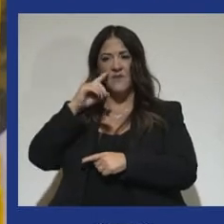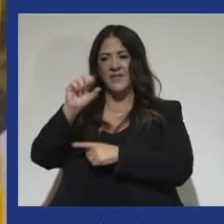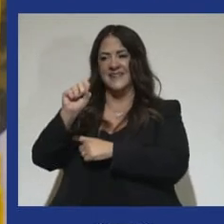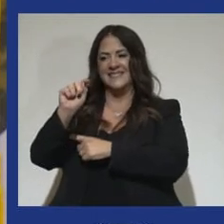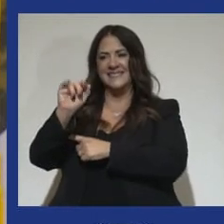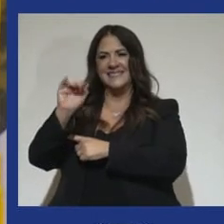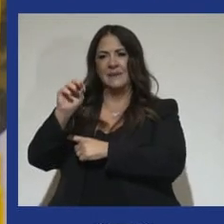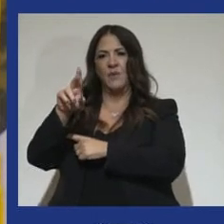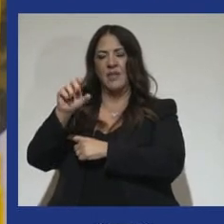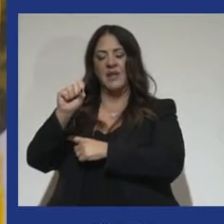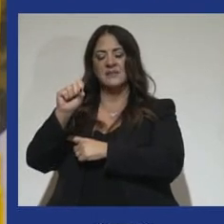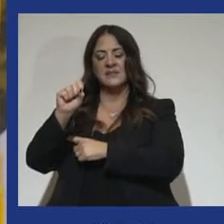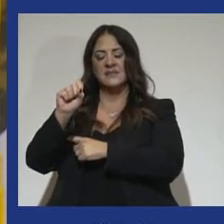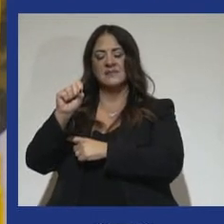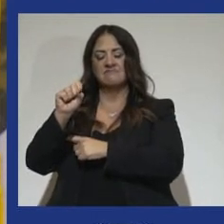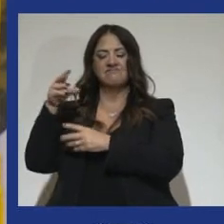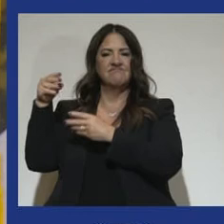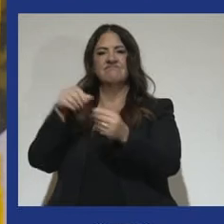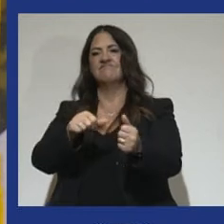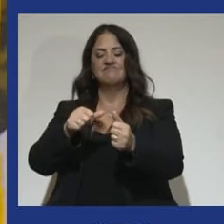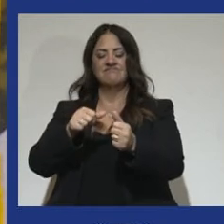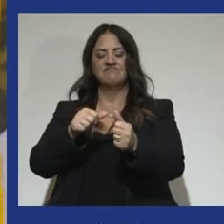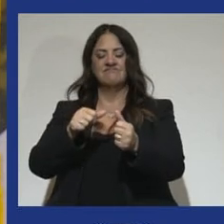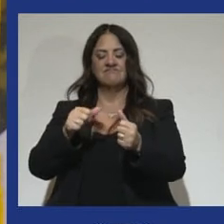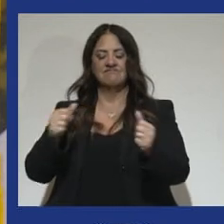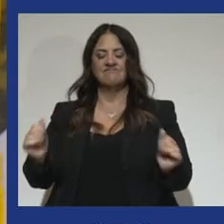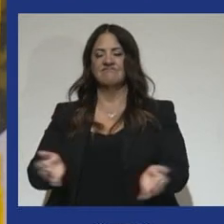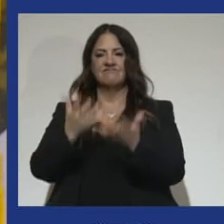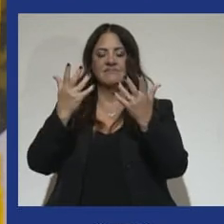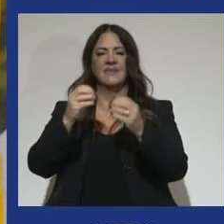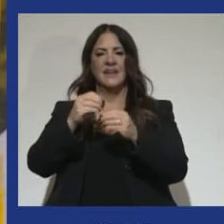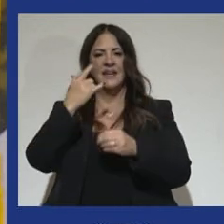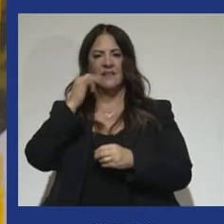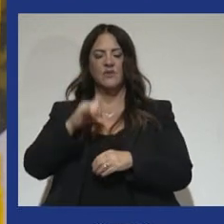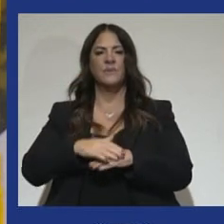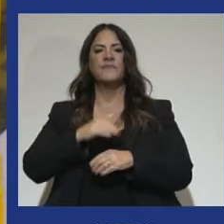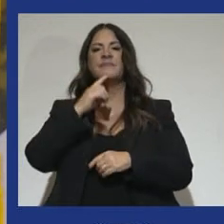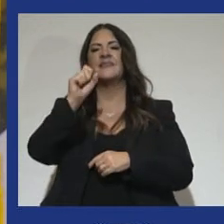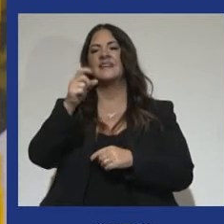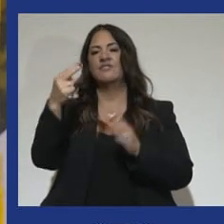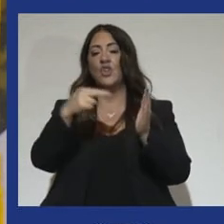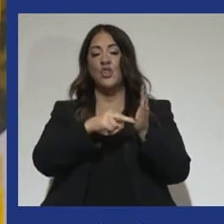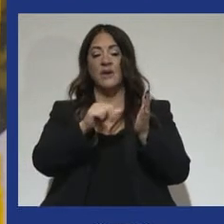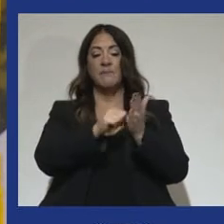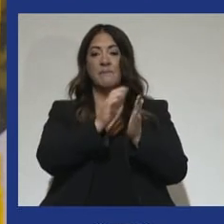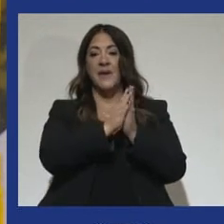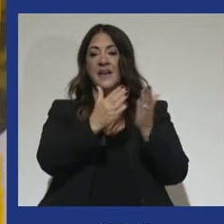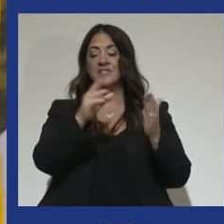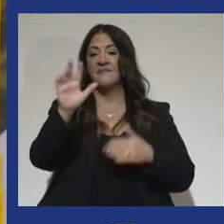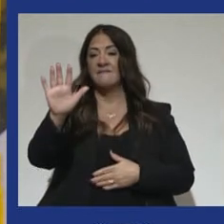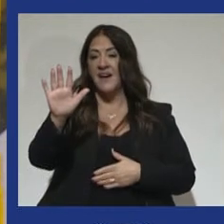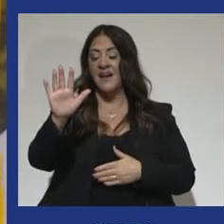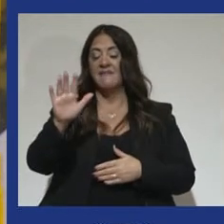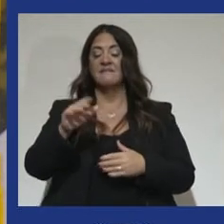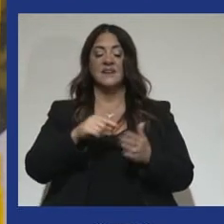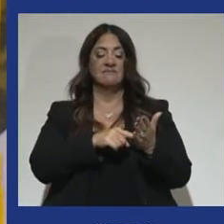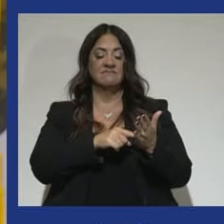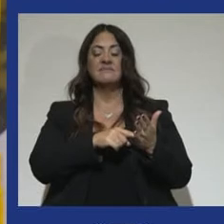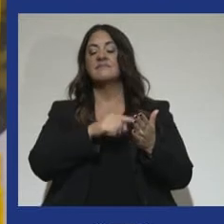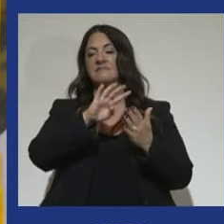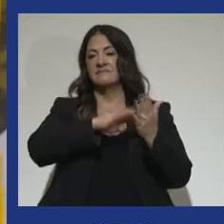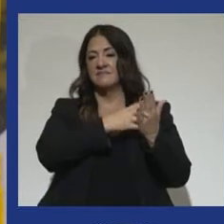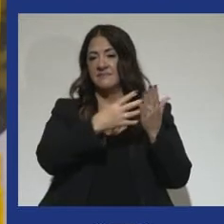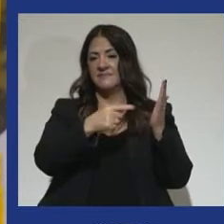estímulo federal sí sí sí y tenemos una tabla en el capítulo 1 que refleja está en la página